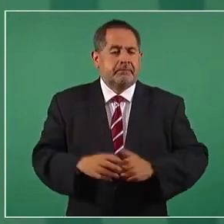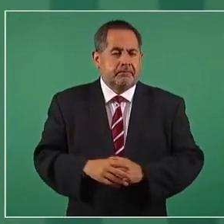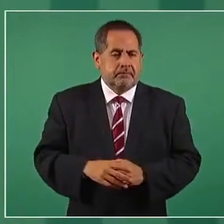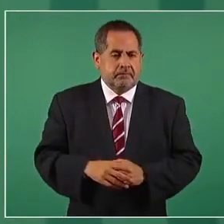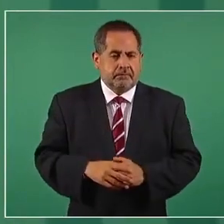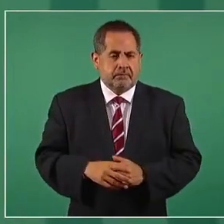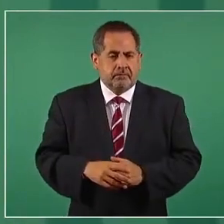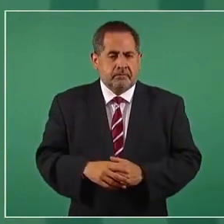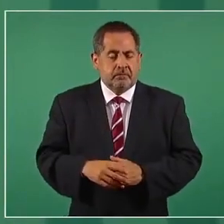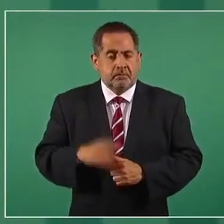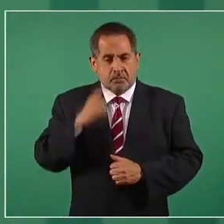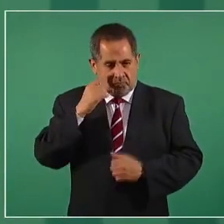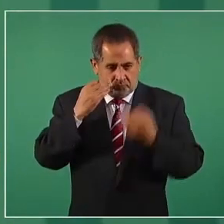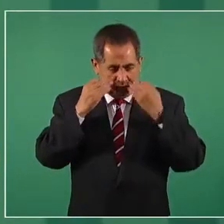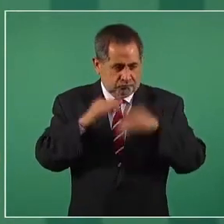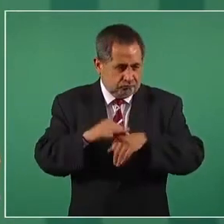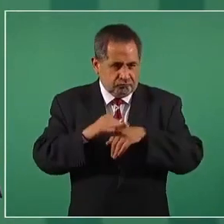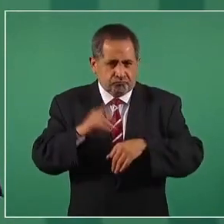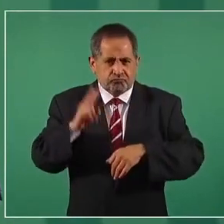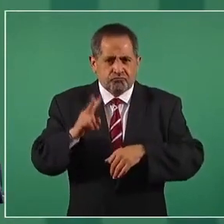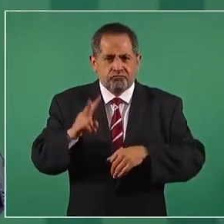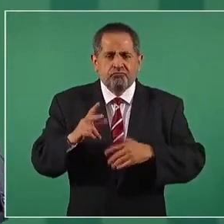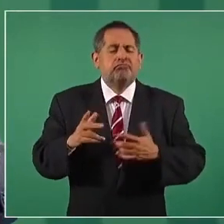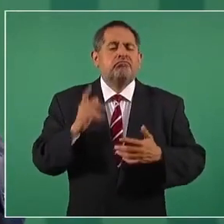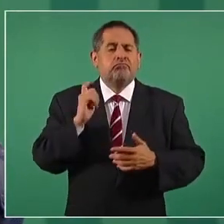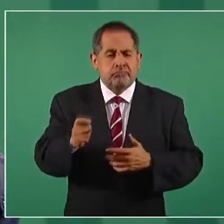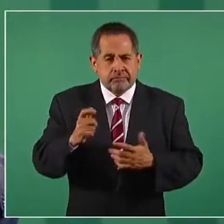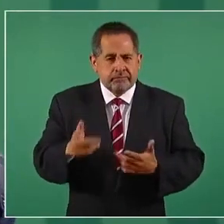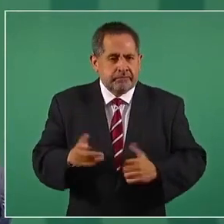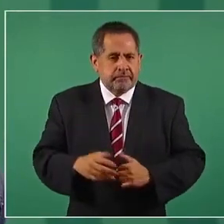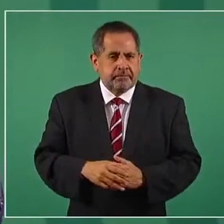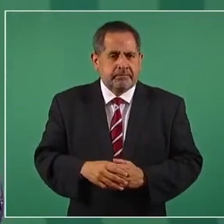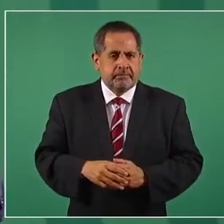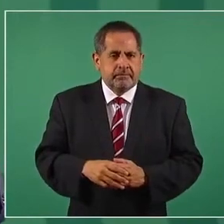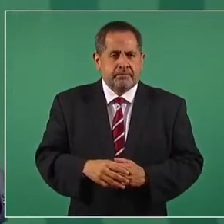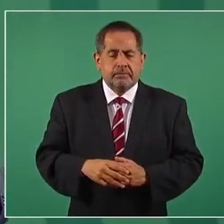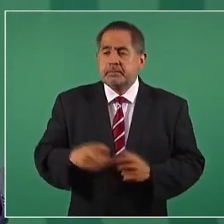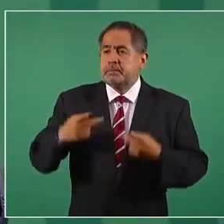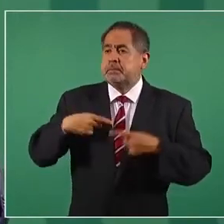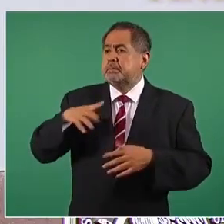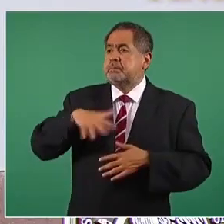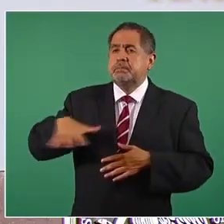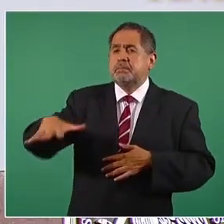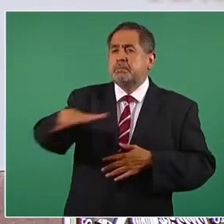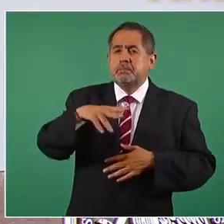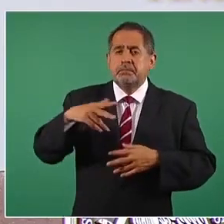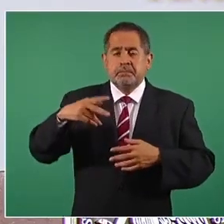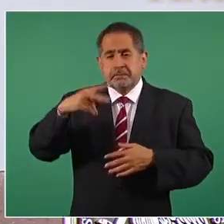de poder constatar cómo el pueblo de México